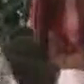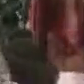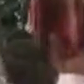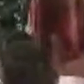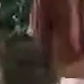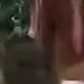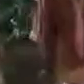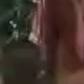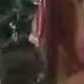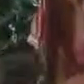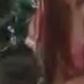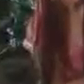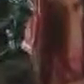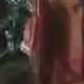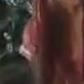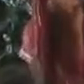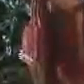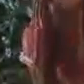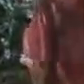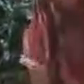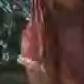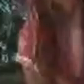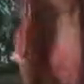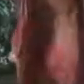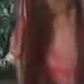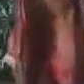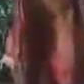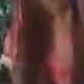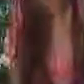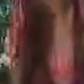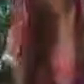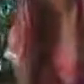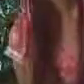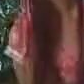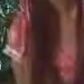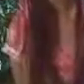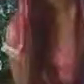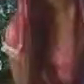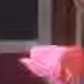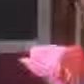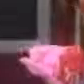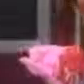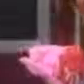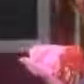¿Cómo es? ¿Qué crees que está en esa mesa? Tú no pases, Juan Pablo. Ay, manita, yo no quiero que vean trabajando aquí, no quiero.